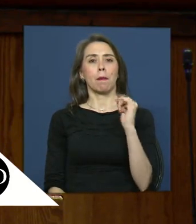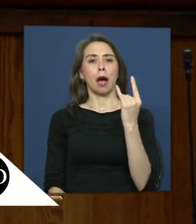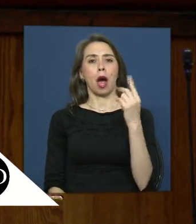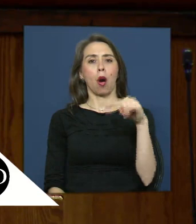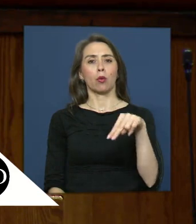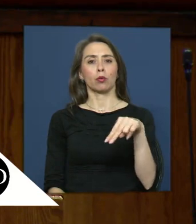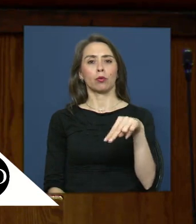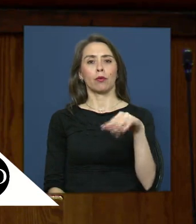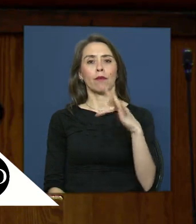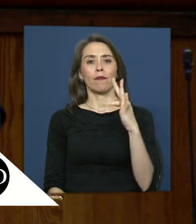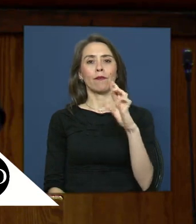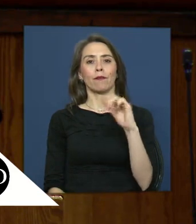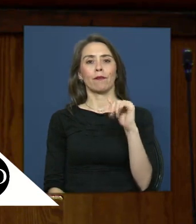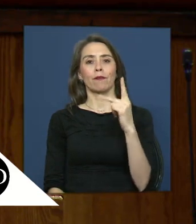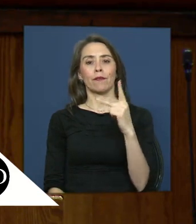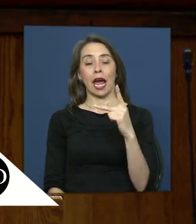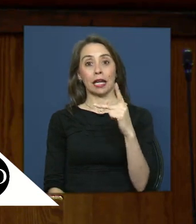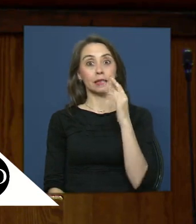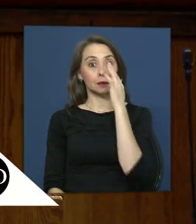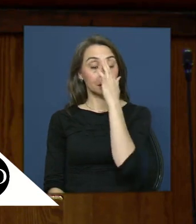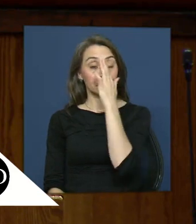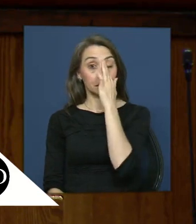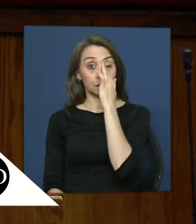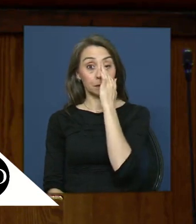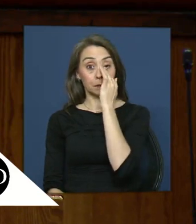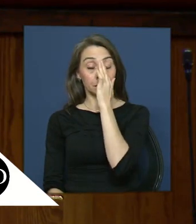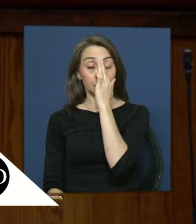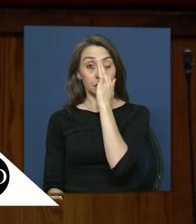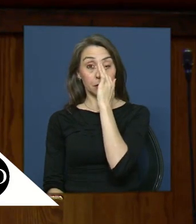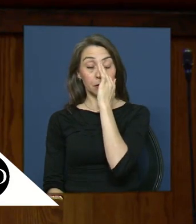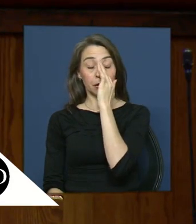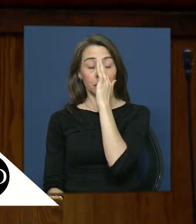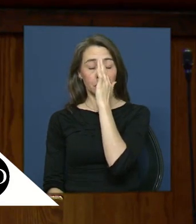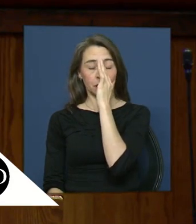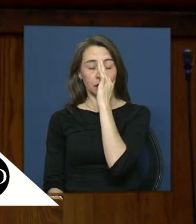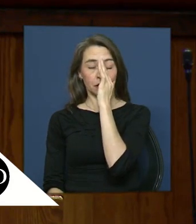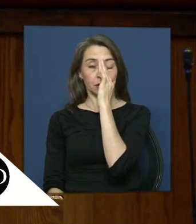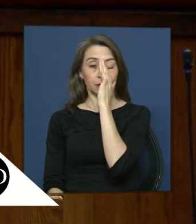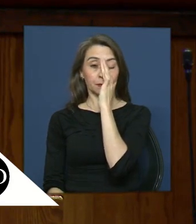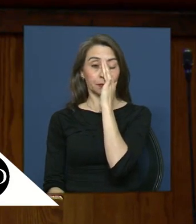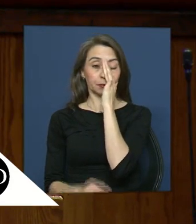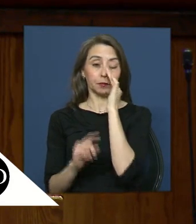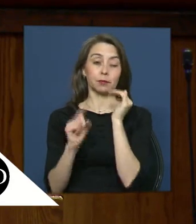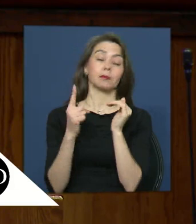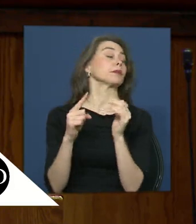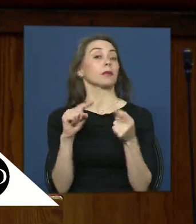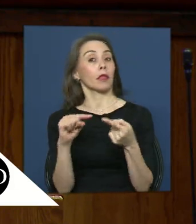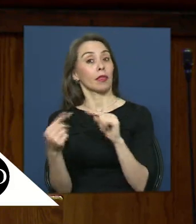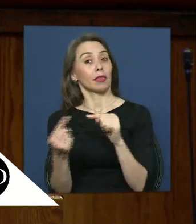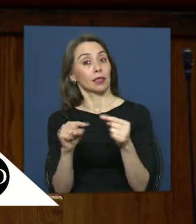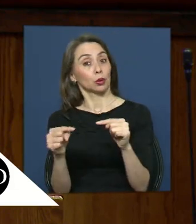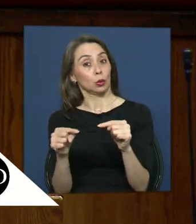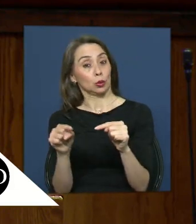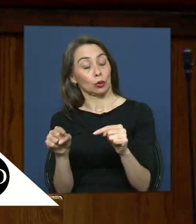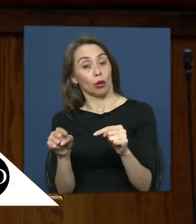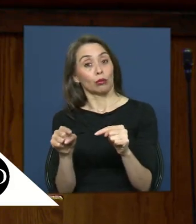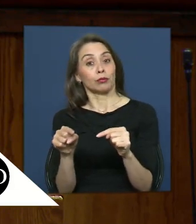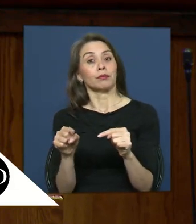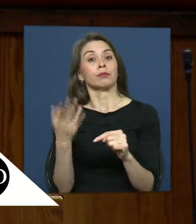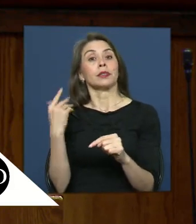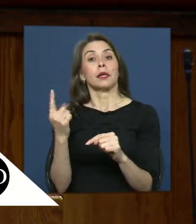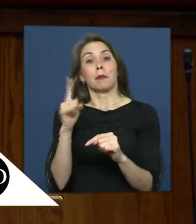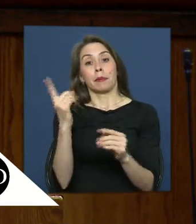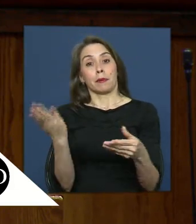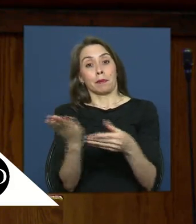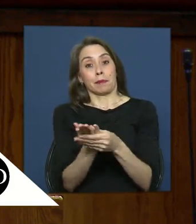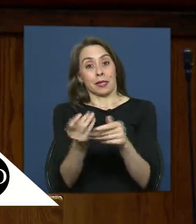Frank. Cabe ser presente que durante la primera discusión complementaria, algunos señores diputados